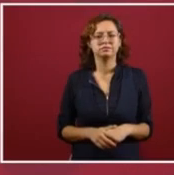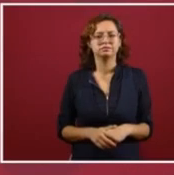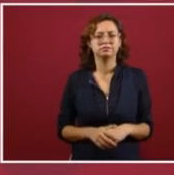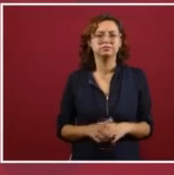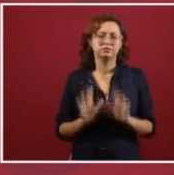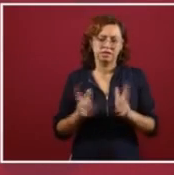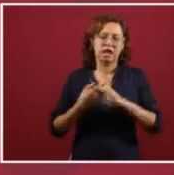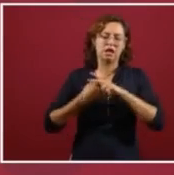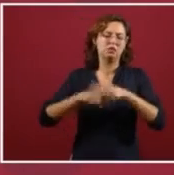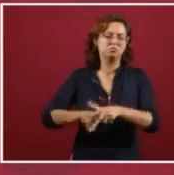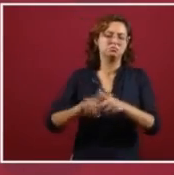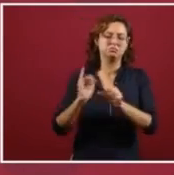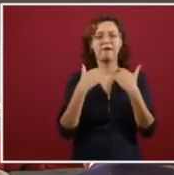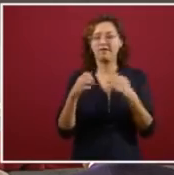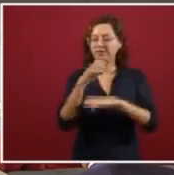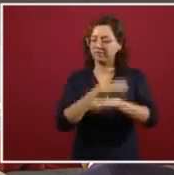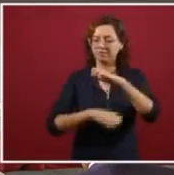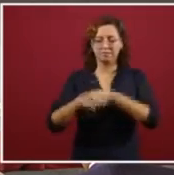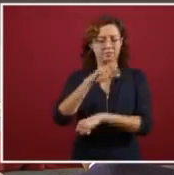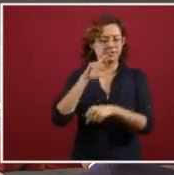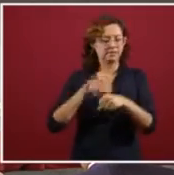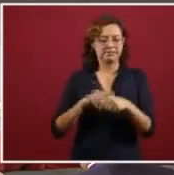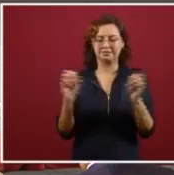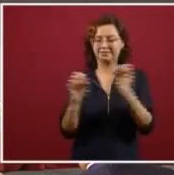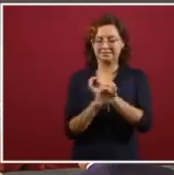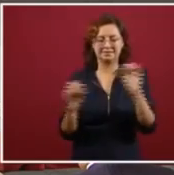él solo es servidor público. No tengo